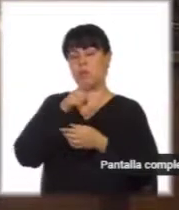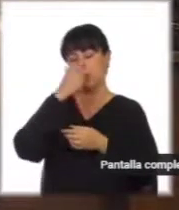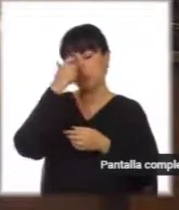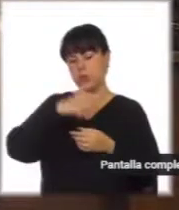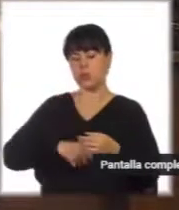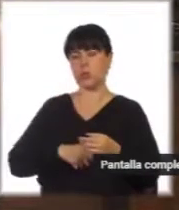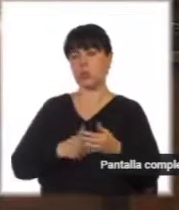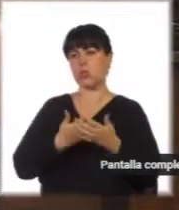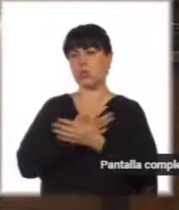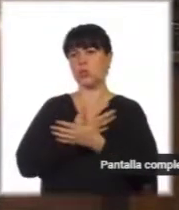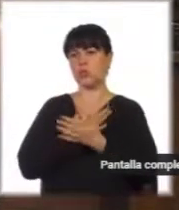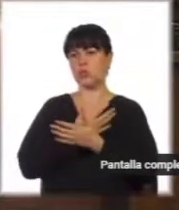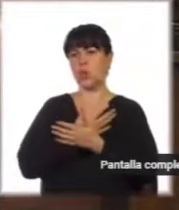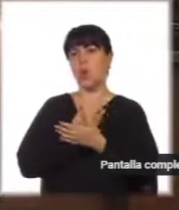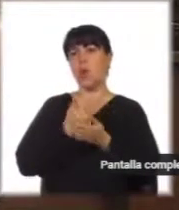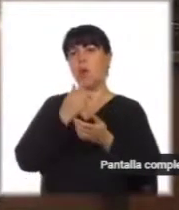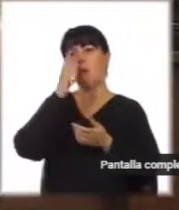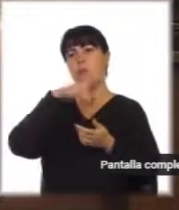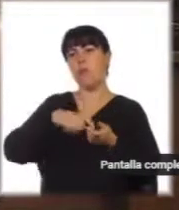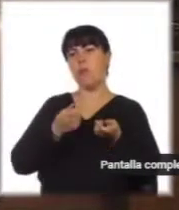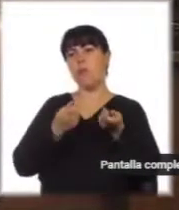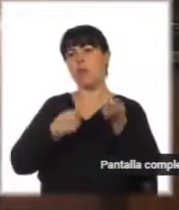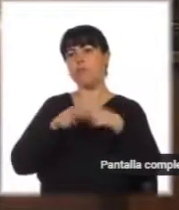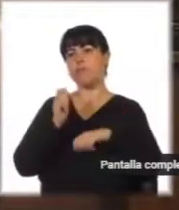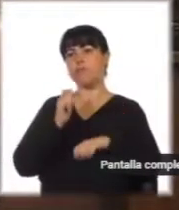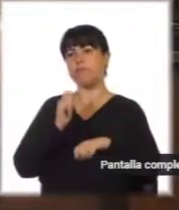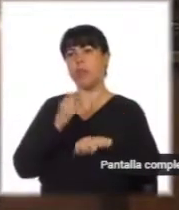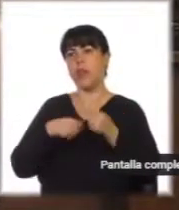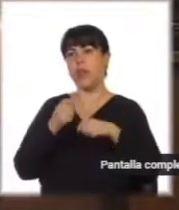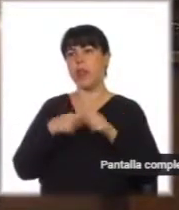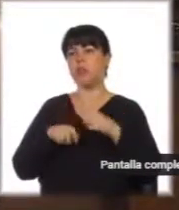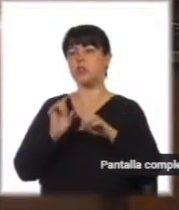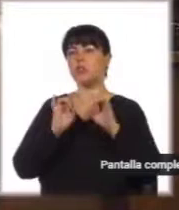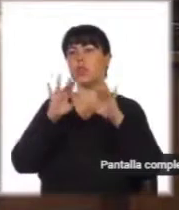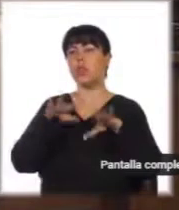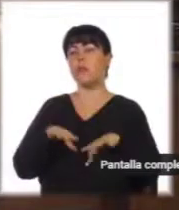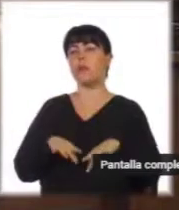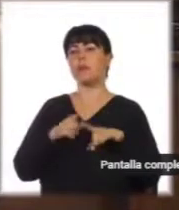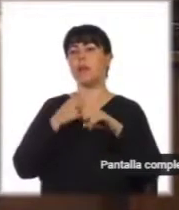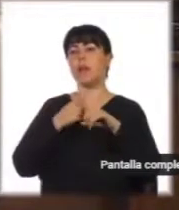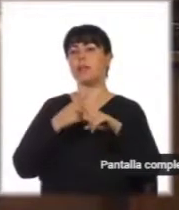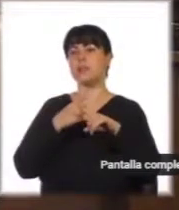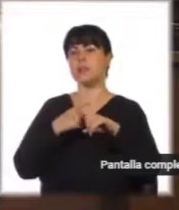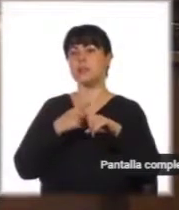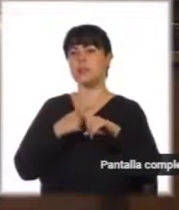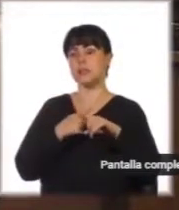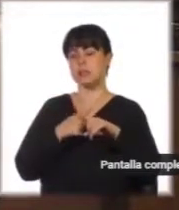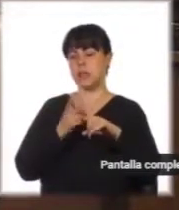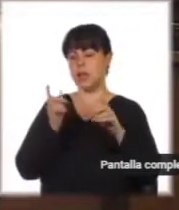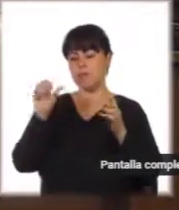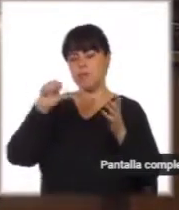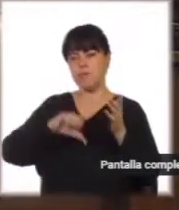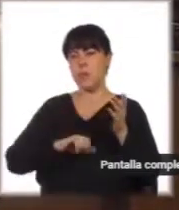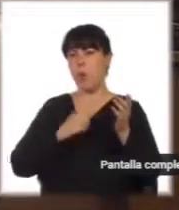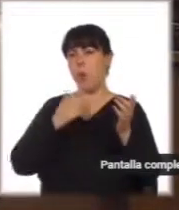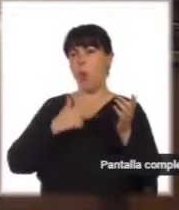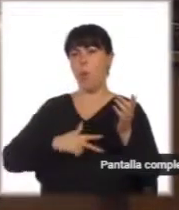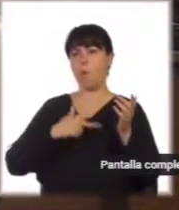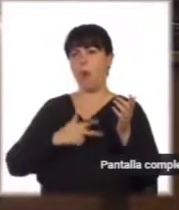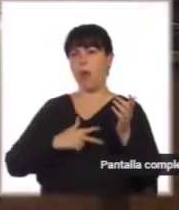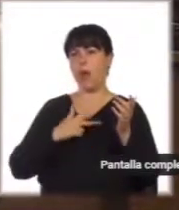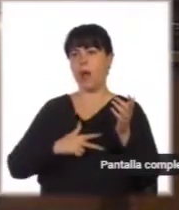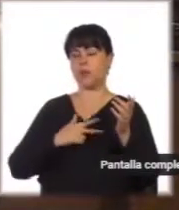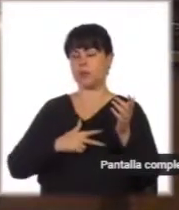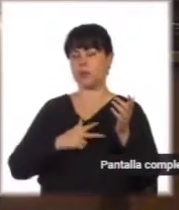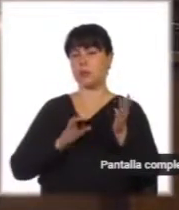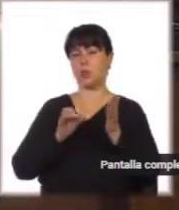humano, determinando a una única existencia, a condiciones infrahumanas, fomentando